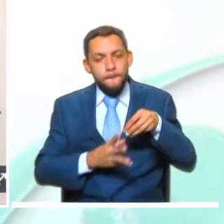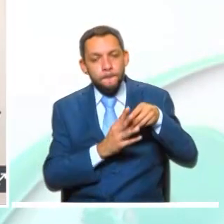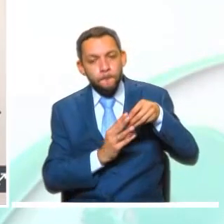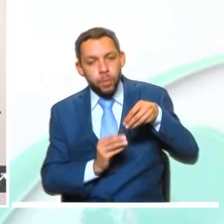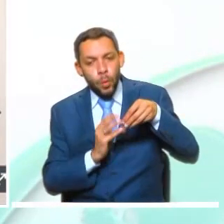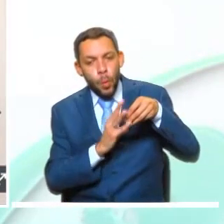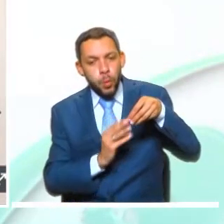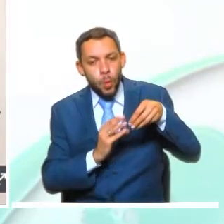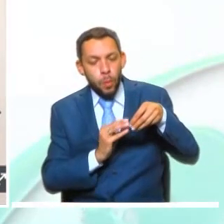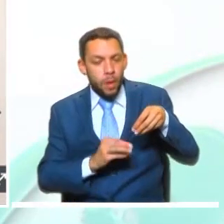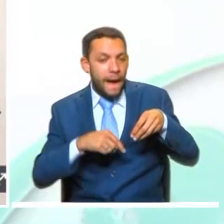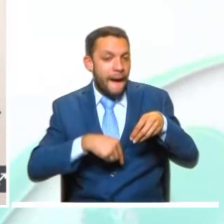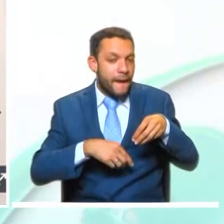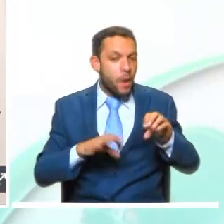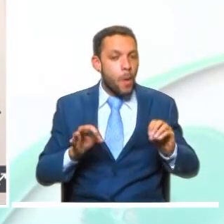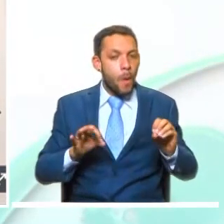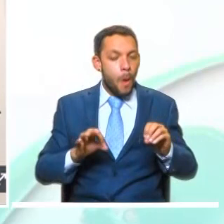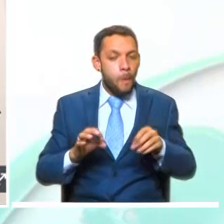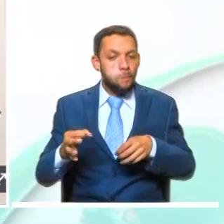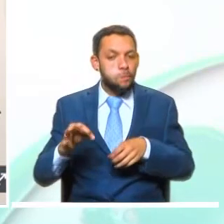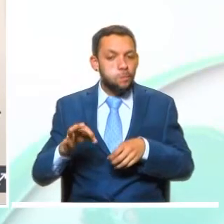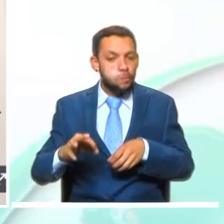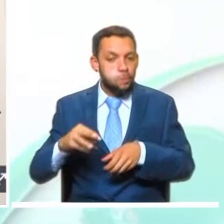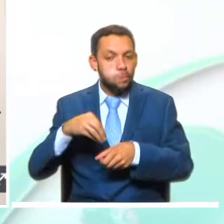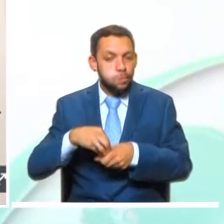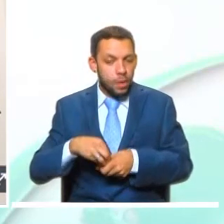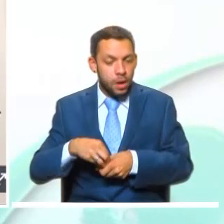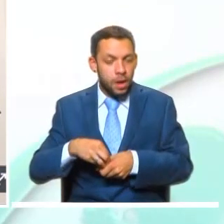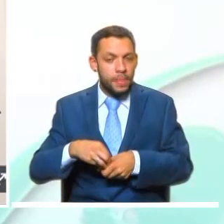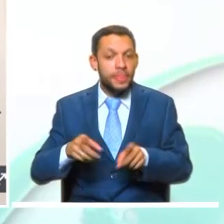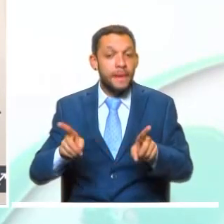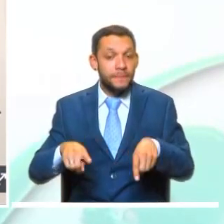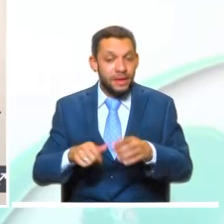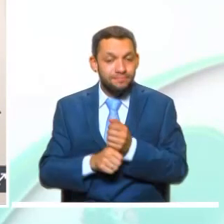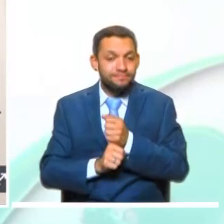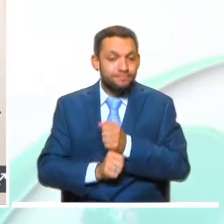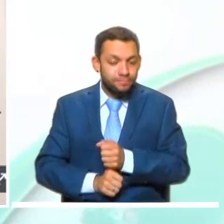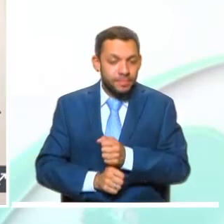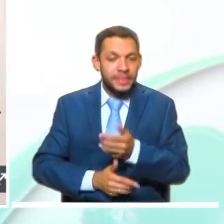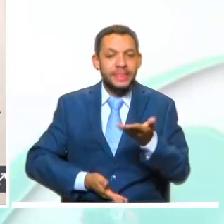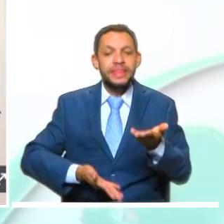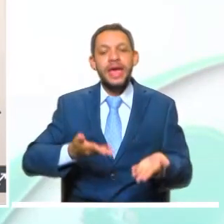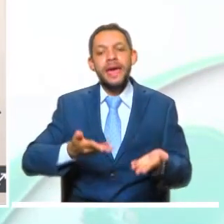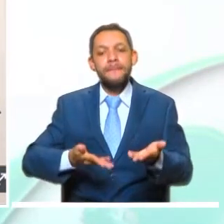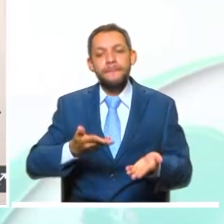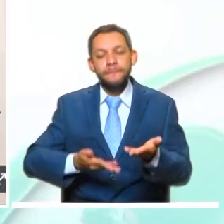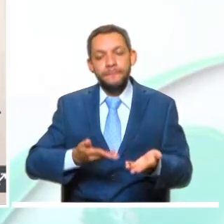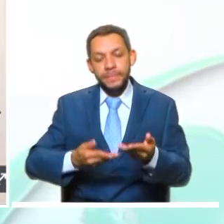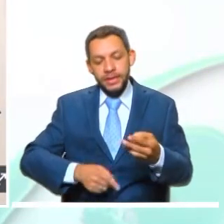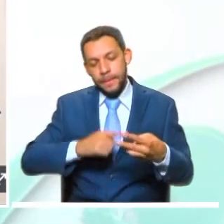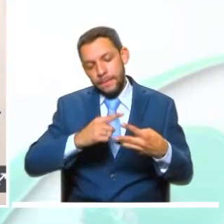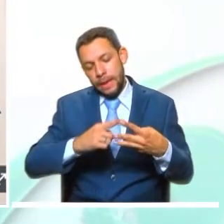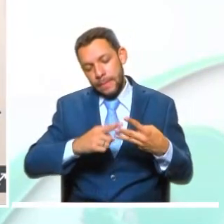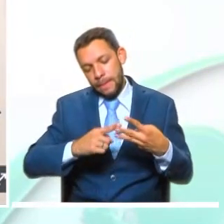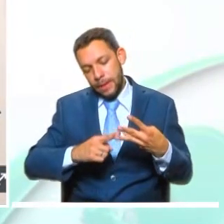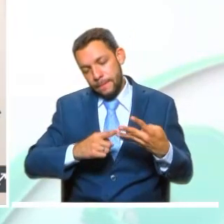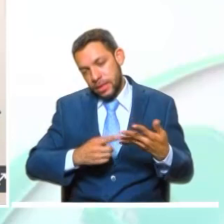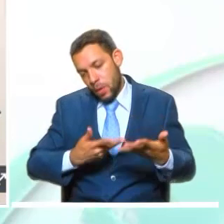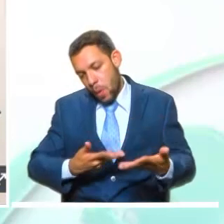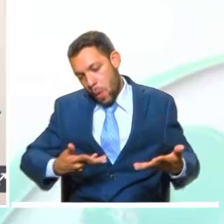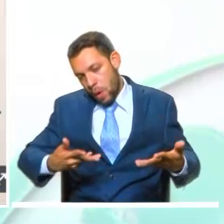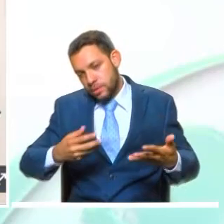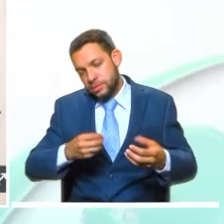divertículos y un gran amigo estreñimiento y eso duele porque inflama el colon